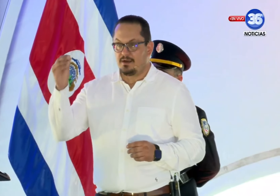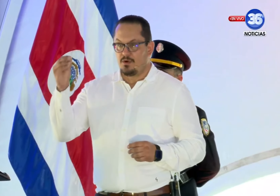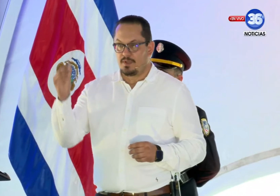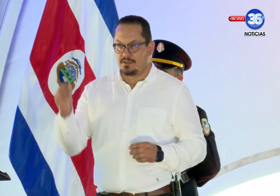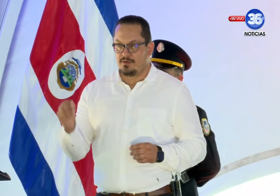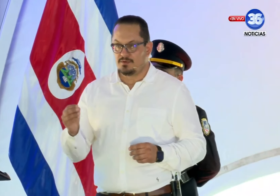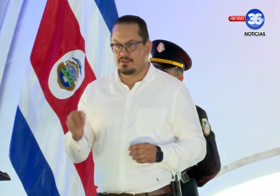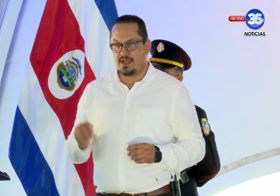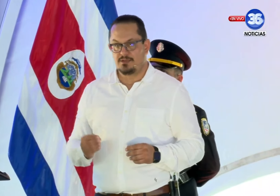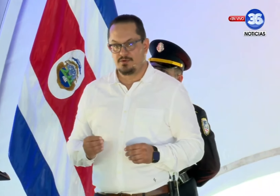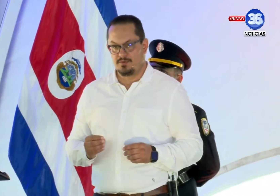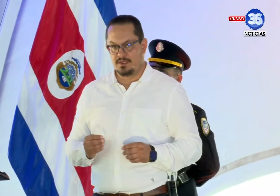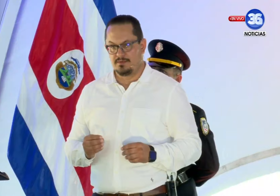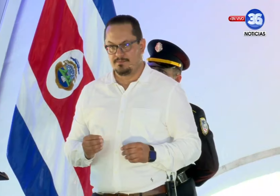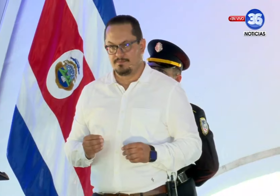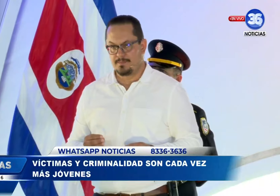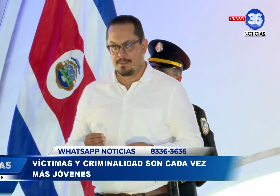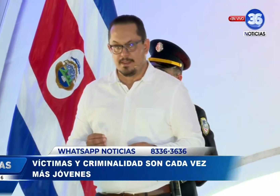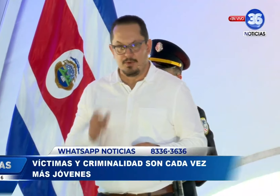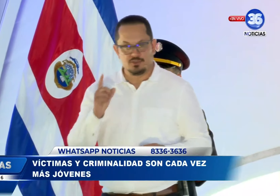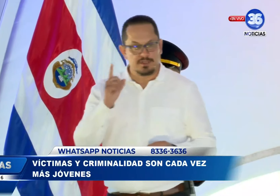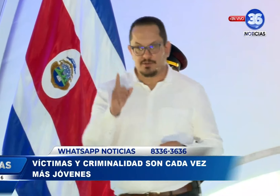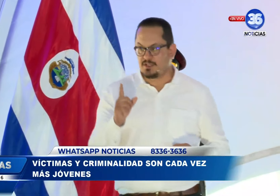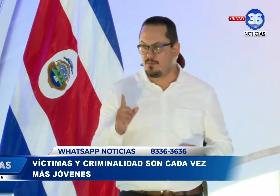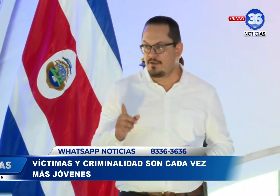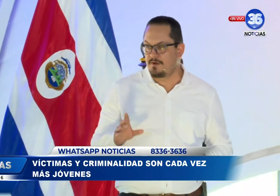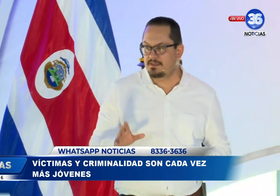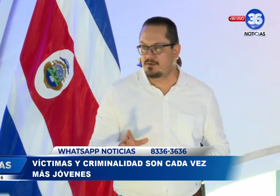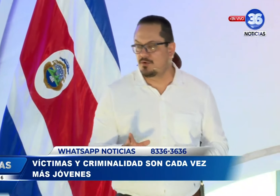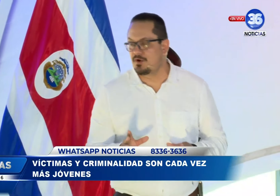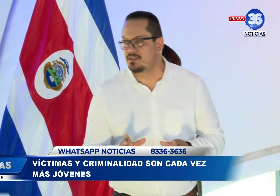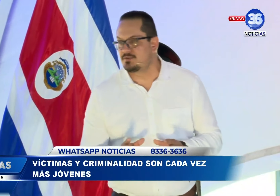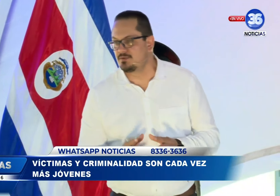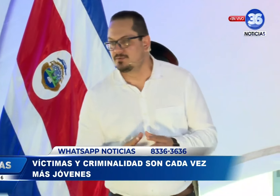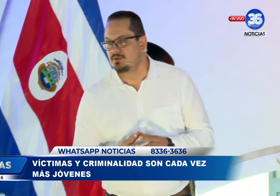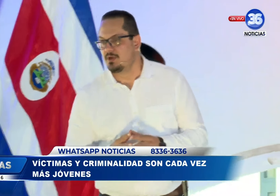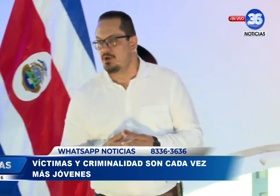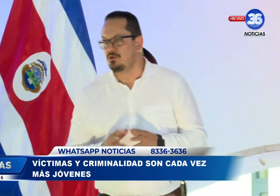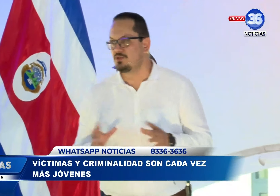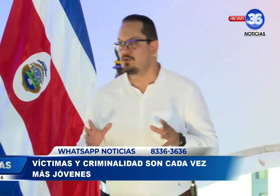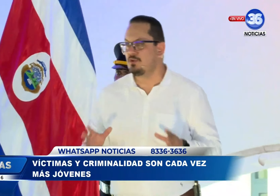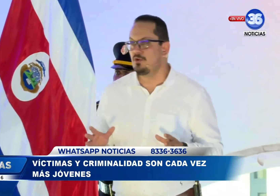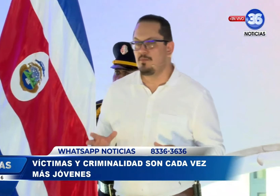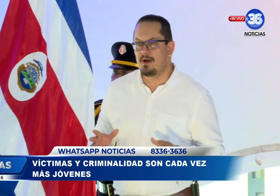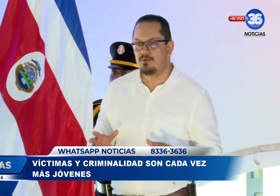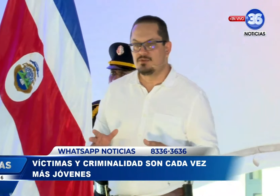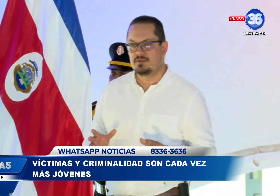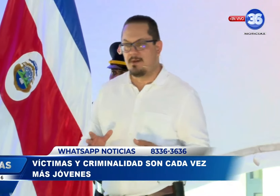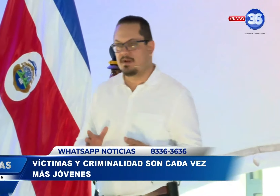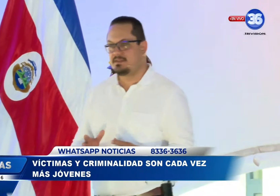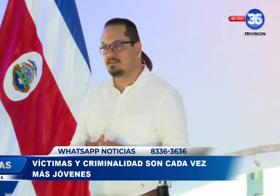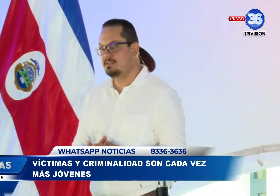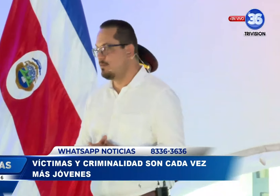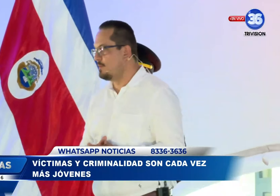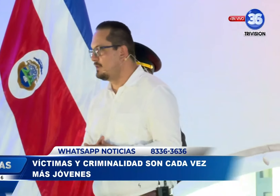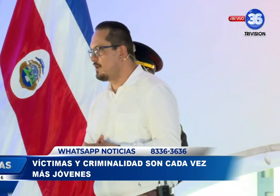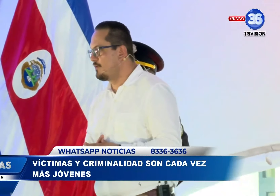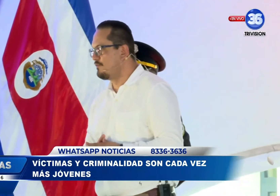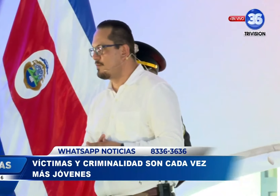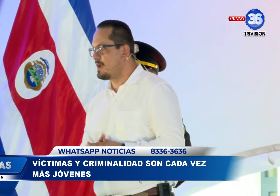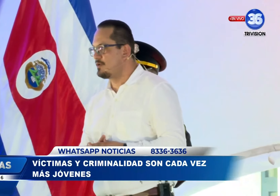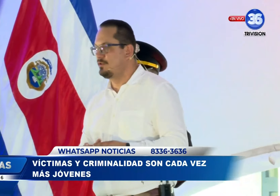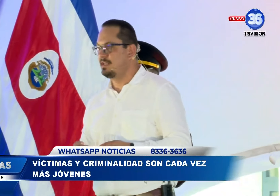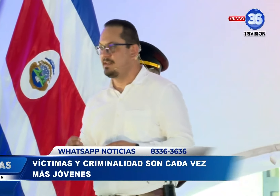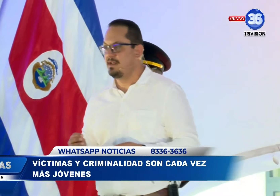alcanzar objetivos de alto nivel. Pero yo quiero ser muy enfático con esto. Nosotros no nos vamos a partir de este momento